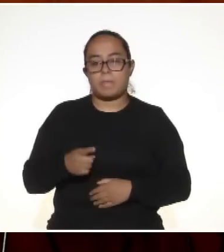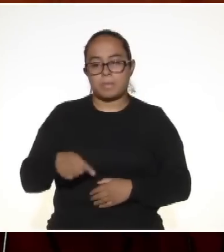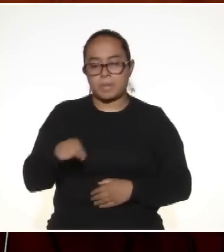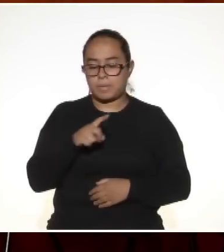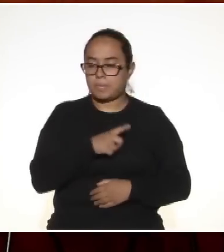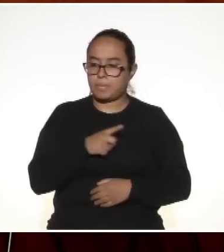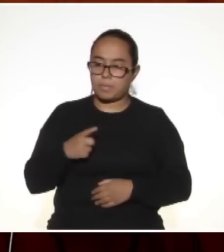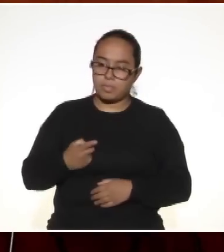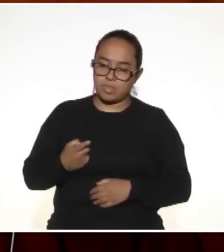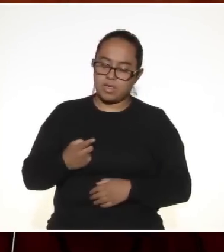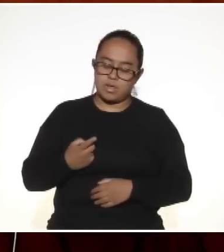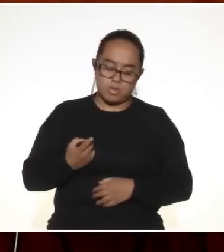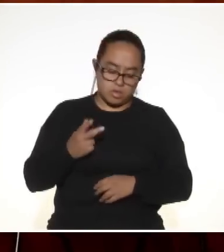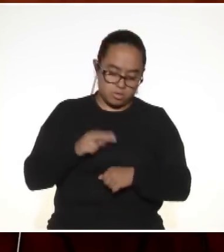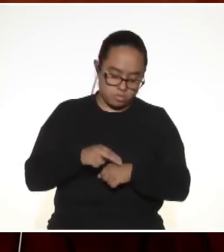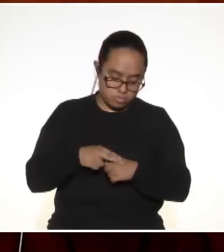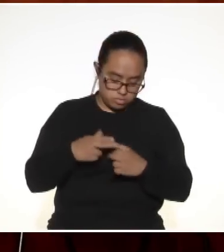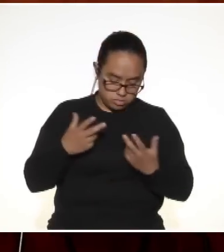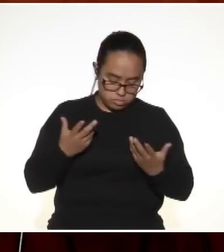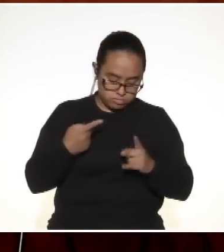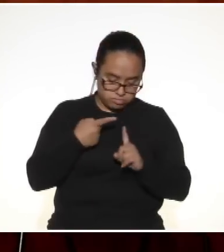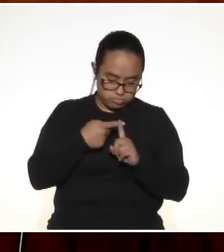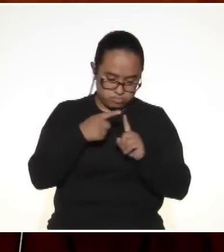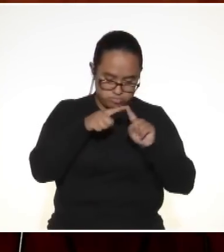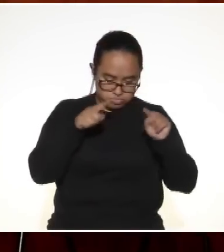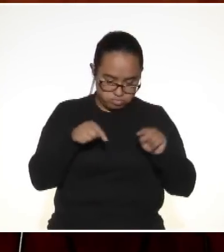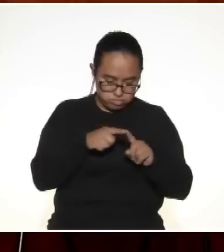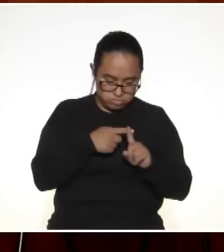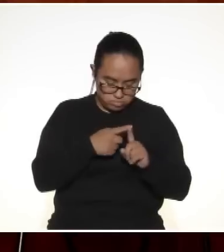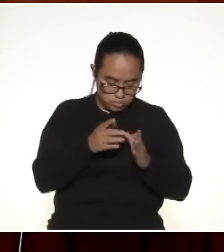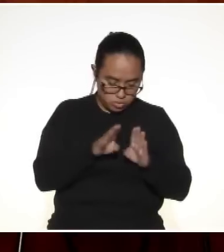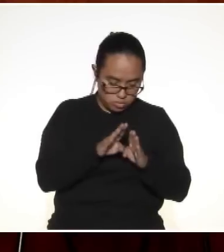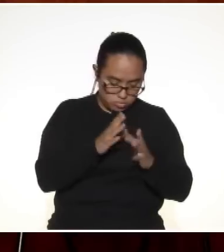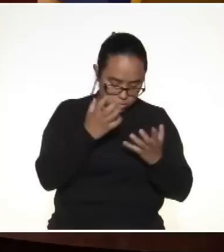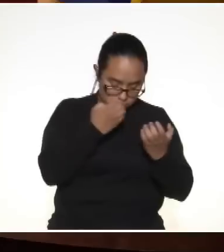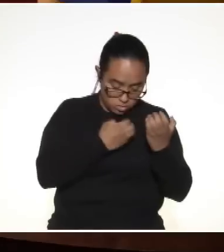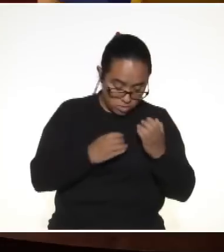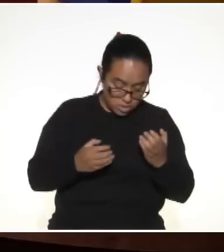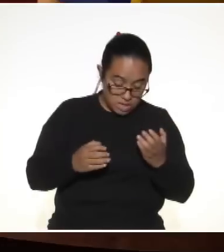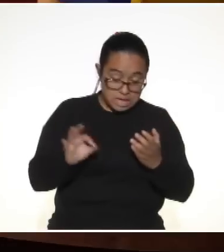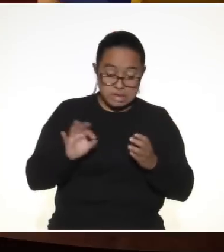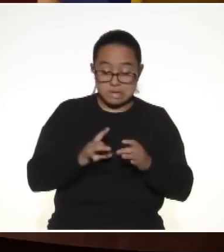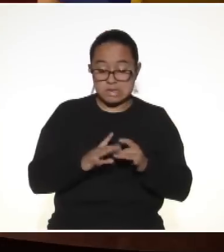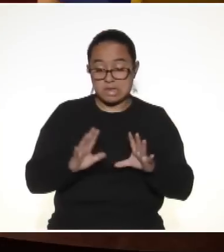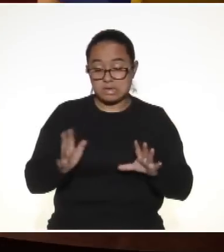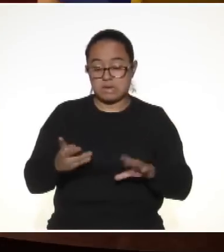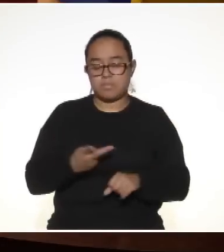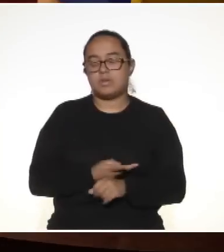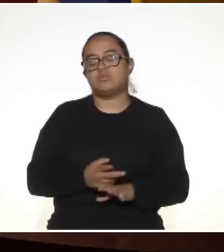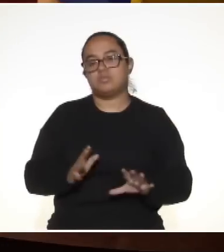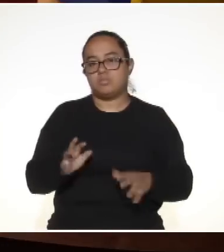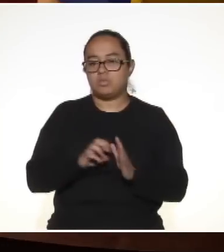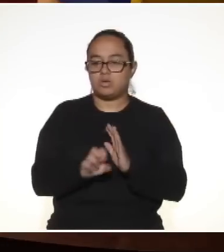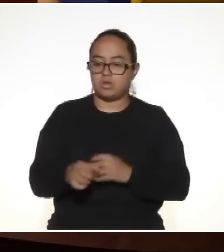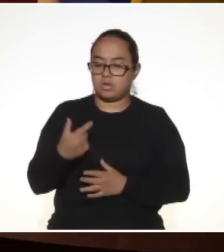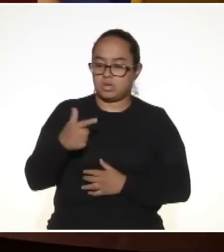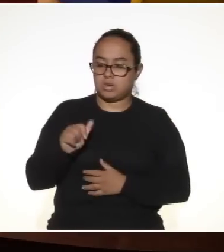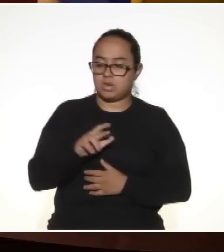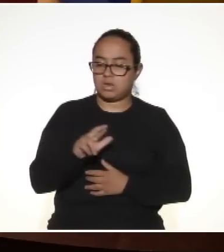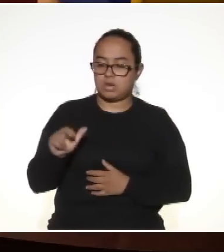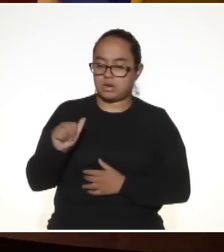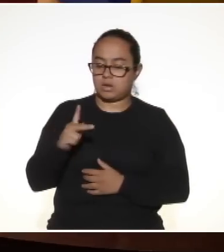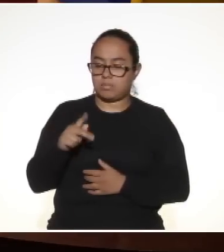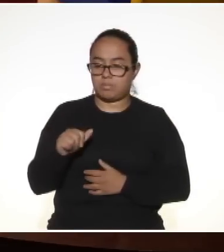mismos principios de primeros auxilios en cuanto a tratar de prevenirlos, si ya sucedió. Por ejemplo, garrapatas, es así,